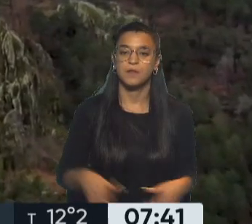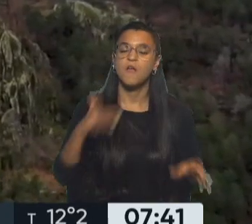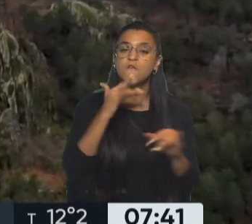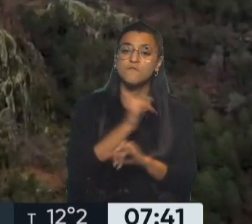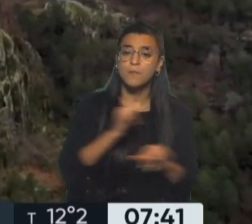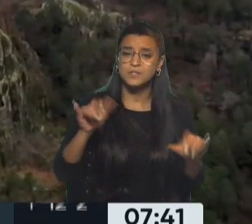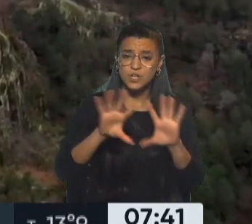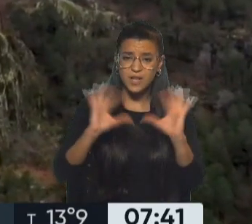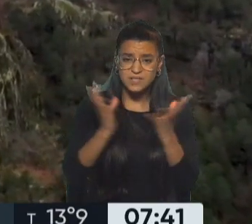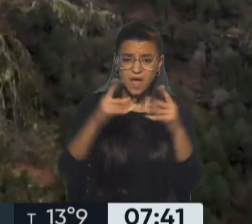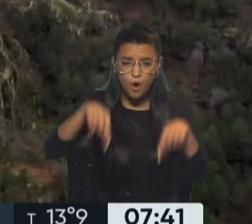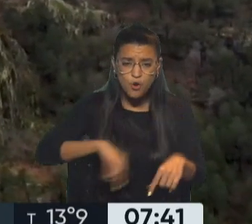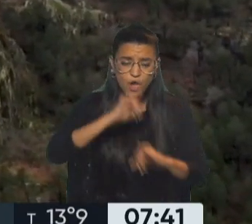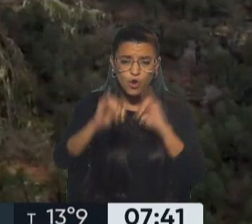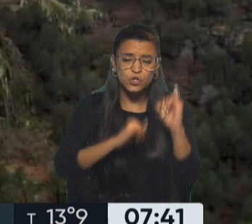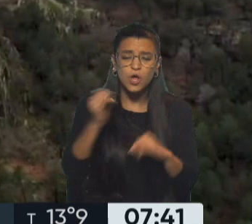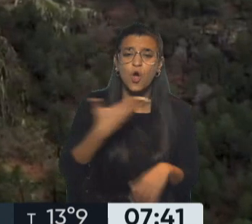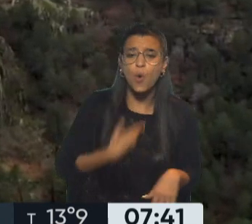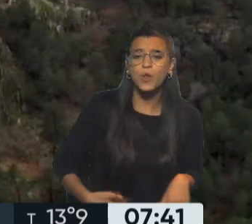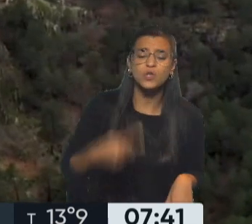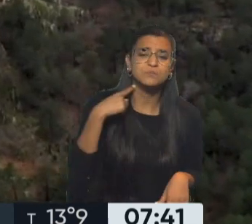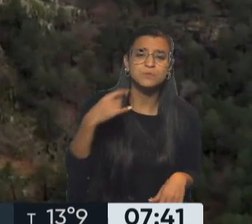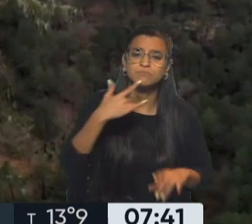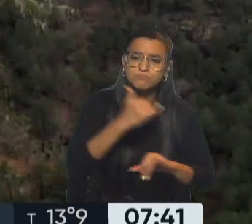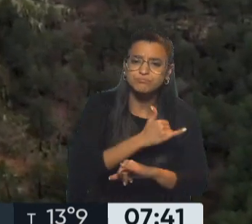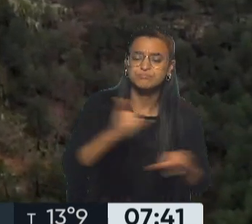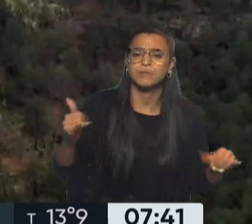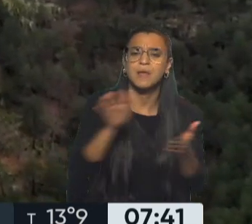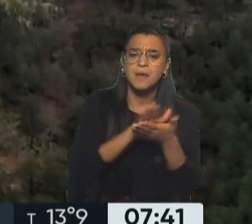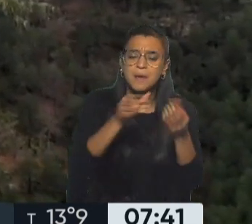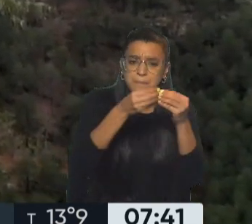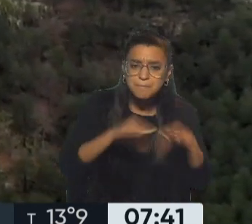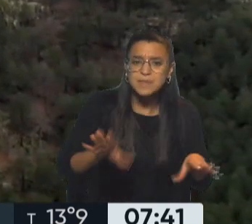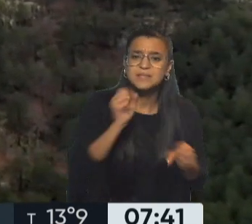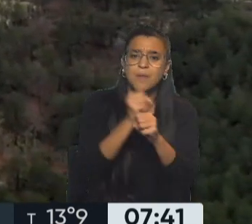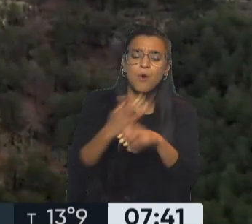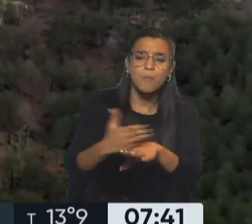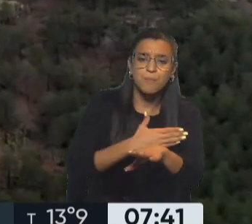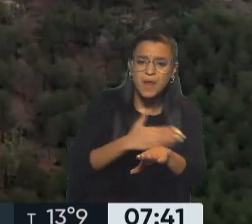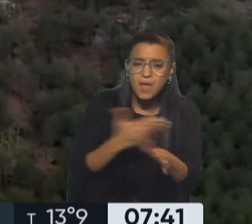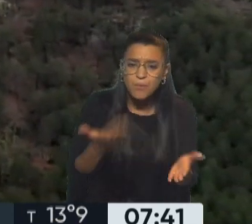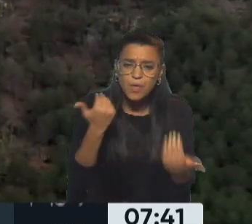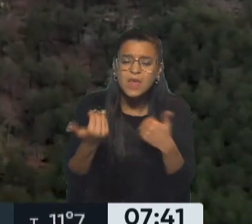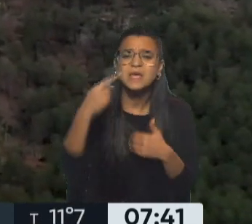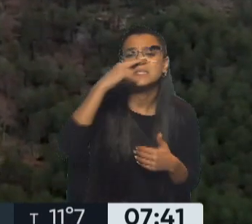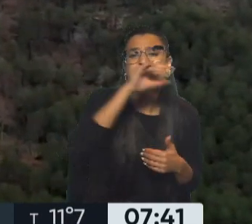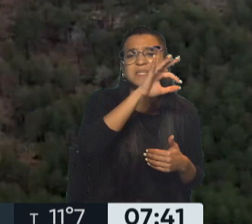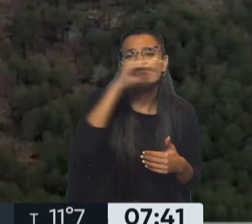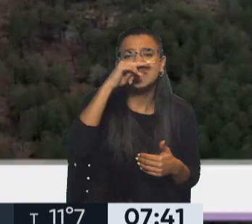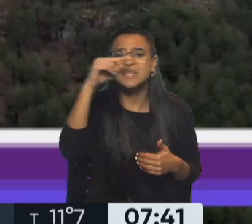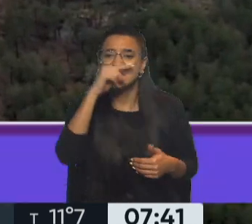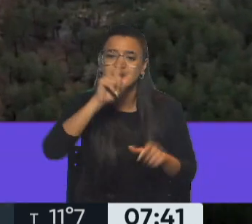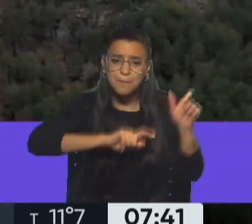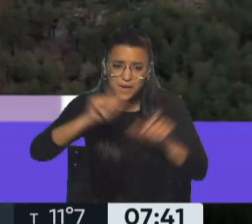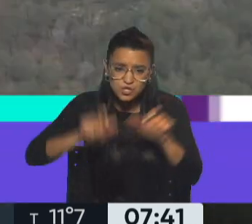Información internacional ahora para contar que el gobierno español anunció el inicio de los trabajos previos de exhumación de 77